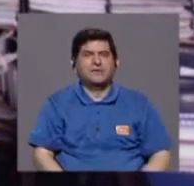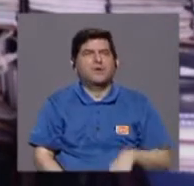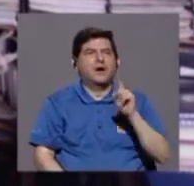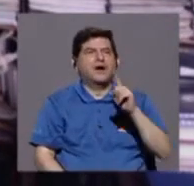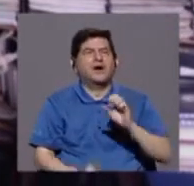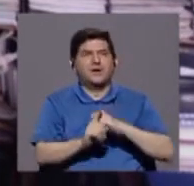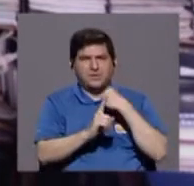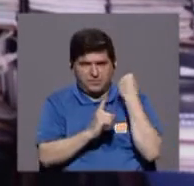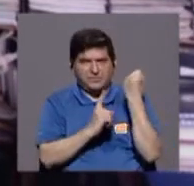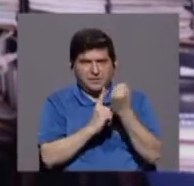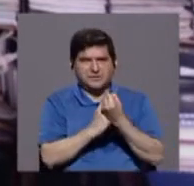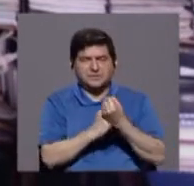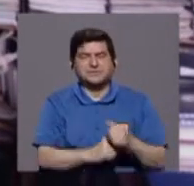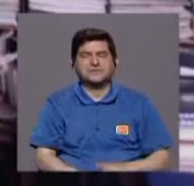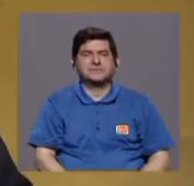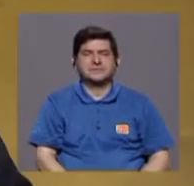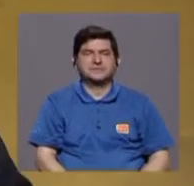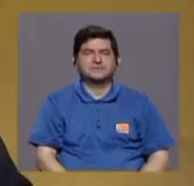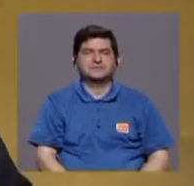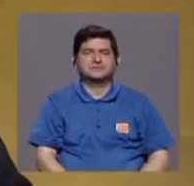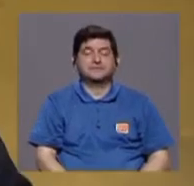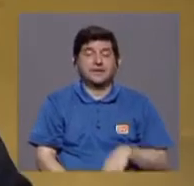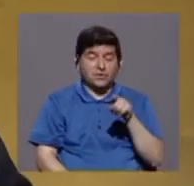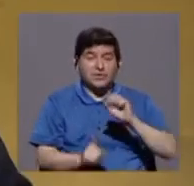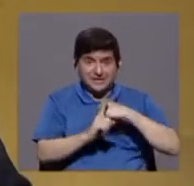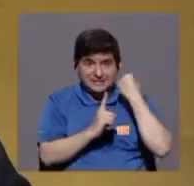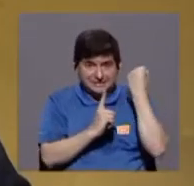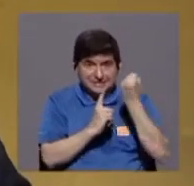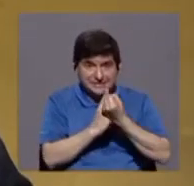básicamente urbana. Con ese punto